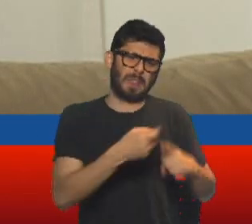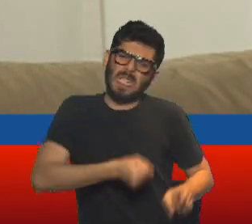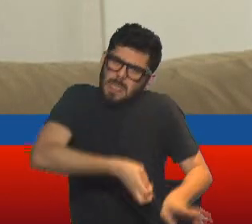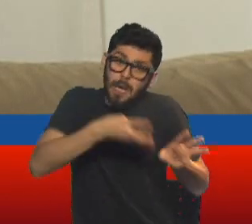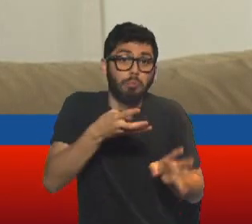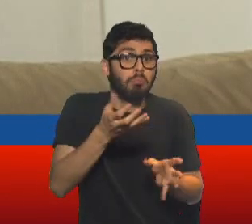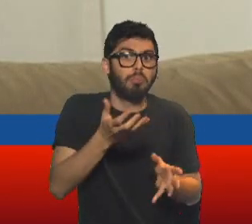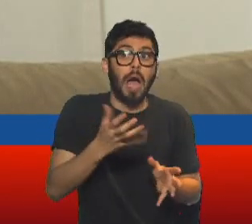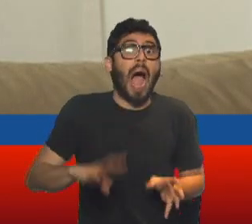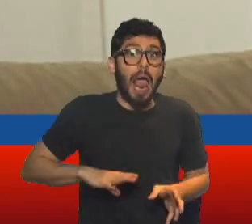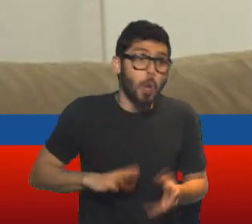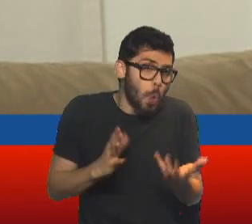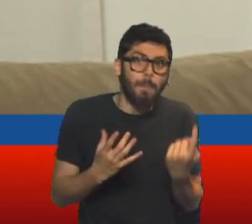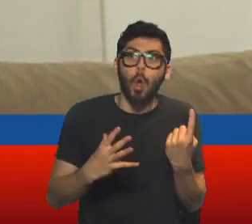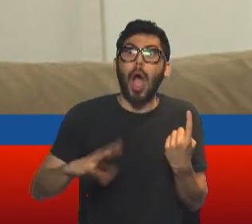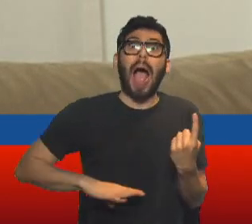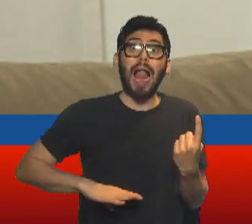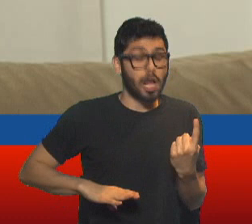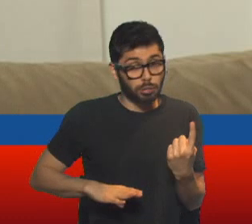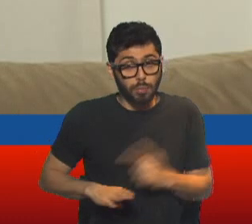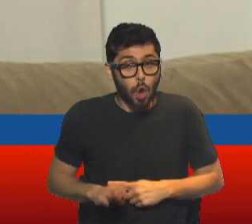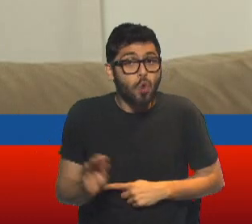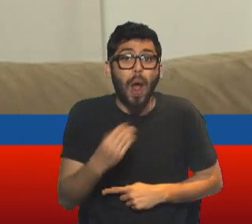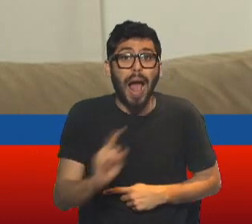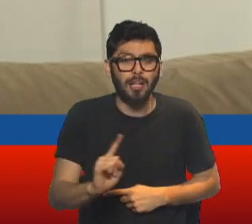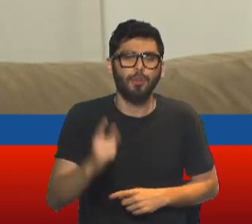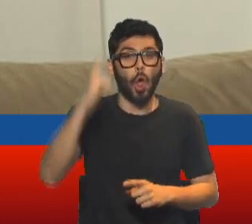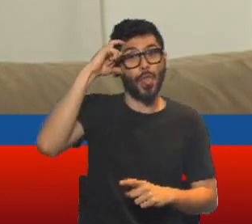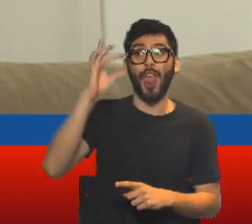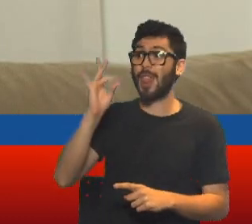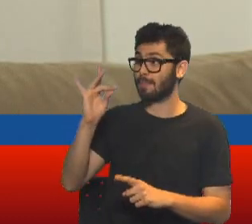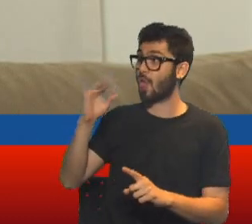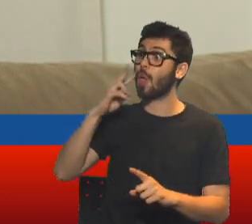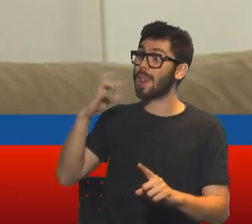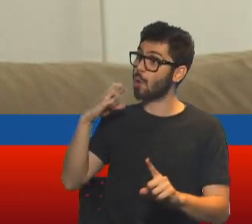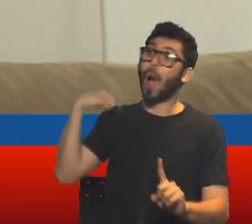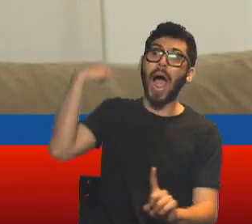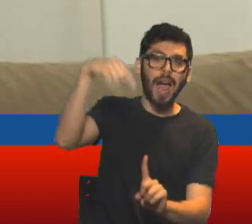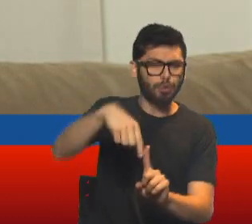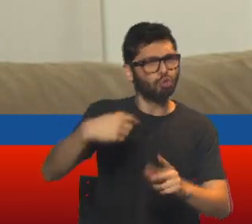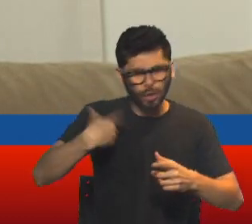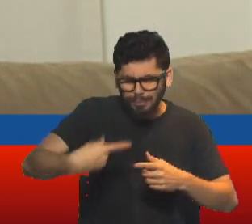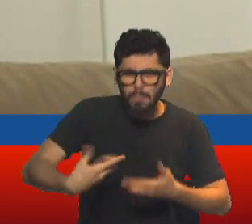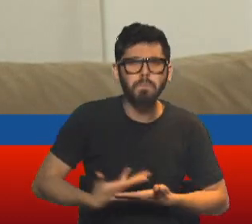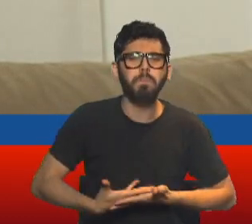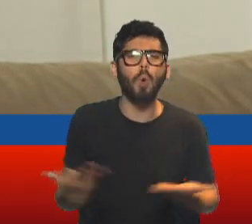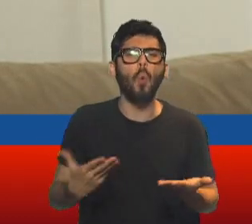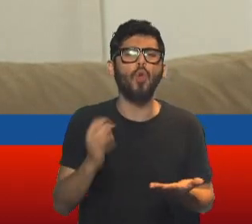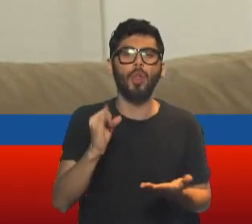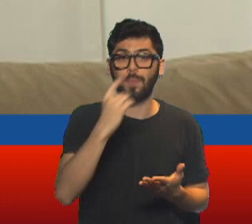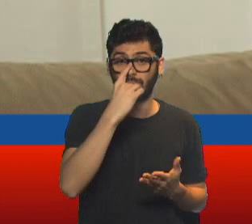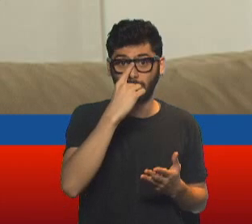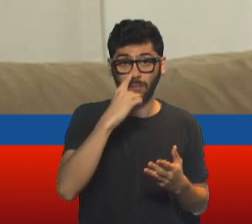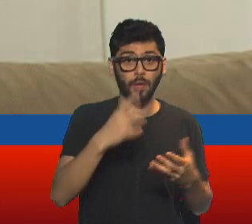Yo creo, lo he dicho varias veces públicamente, del 10 de diciembre del 2019 a la fecha, y lo vuelvo a repetir, que los formadores de precios